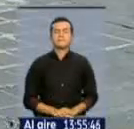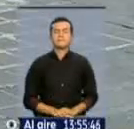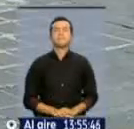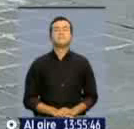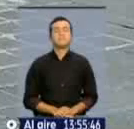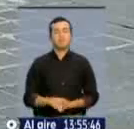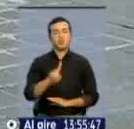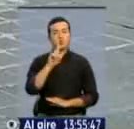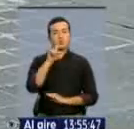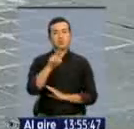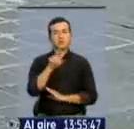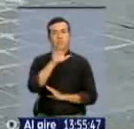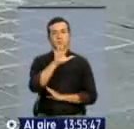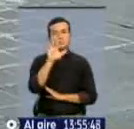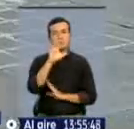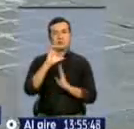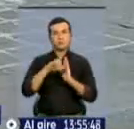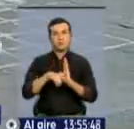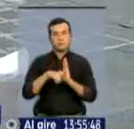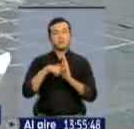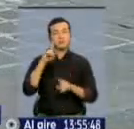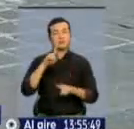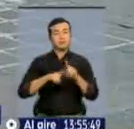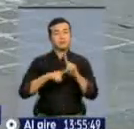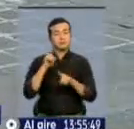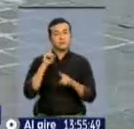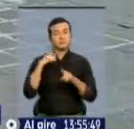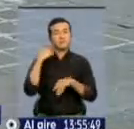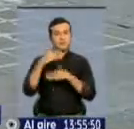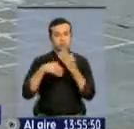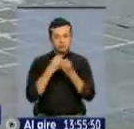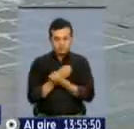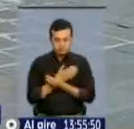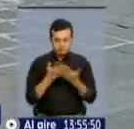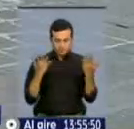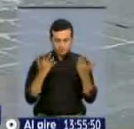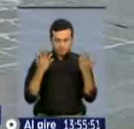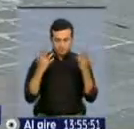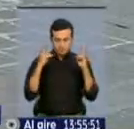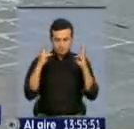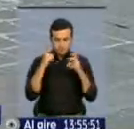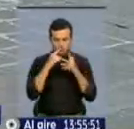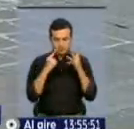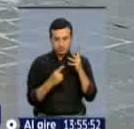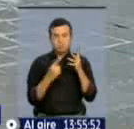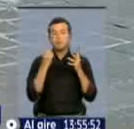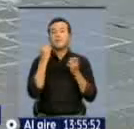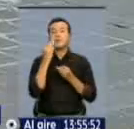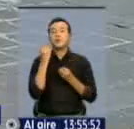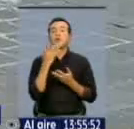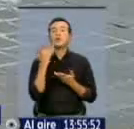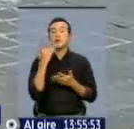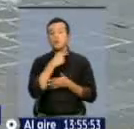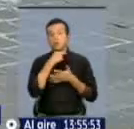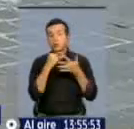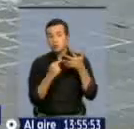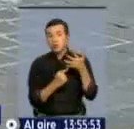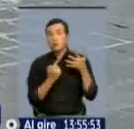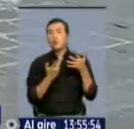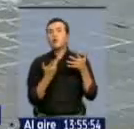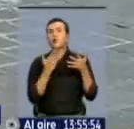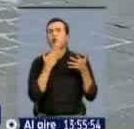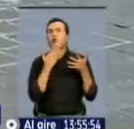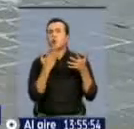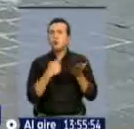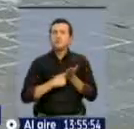Una de la tarde con 55 minutos. Amigos oyentes, en nuestras siguientes emisiones informativas les estaremos contando los pormenores y las